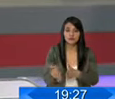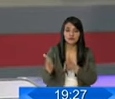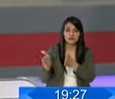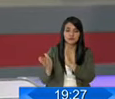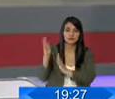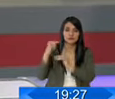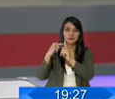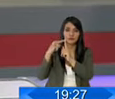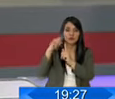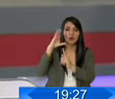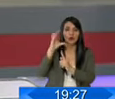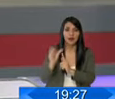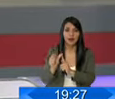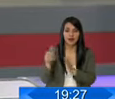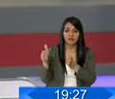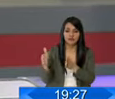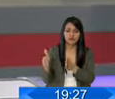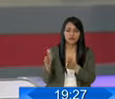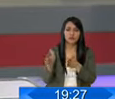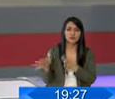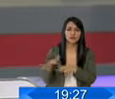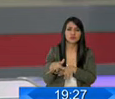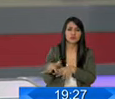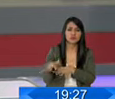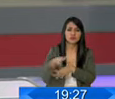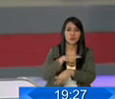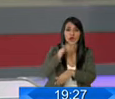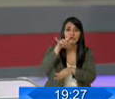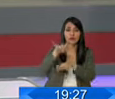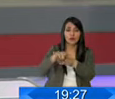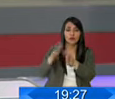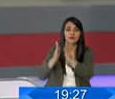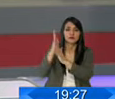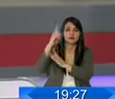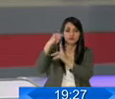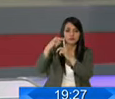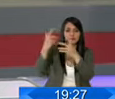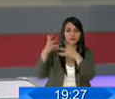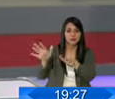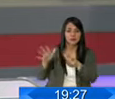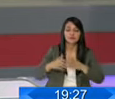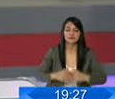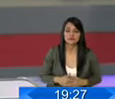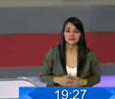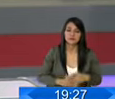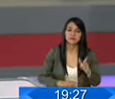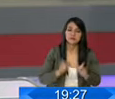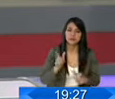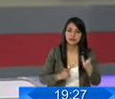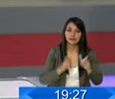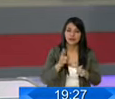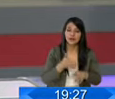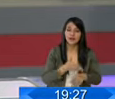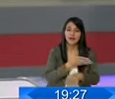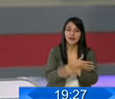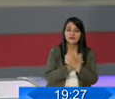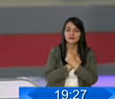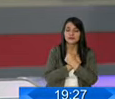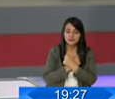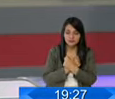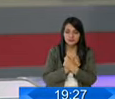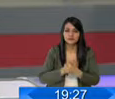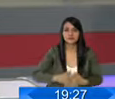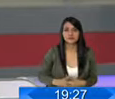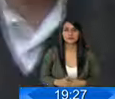de Cuenca. El féretro hizo un recorrido desde el aeropuerto hasta la Catedral Mayor, recibiendo así el cariño de quienes amaron al obispo de los